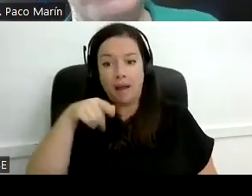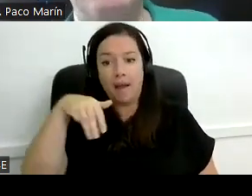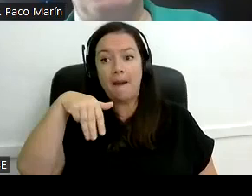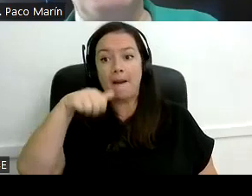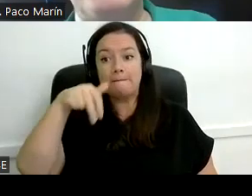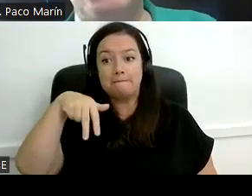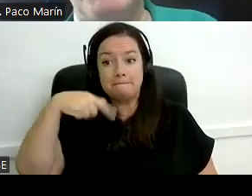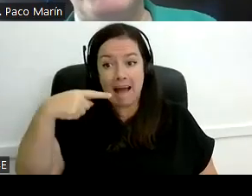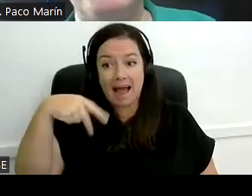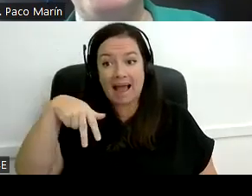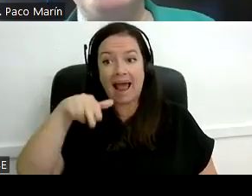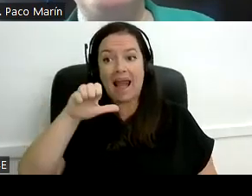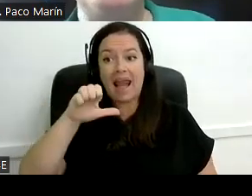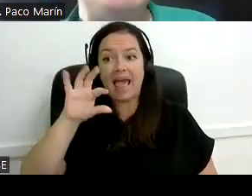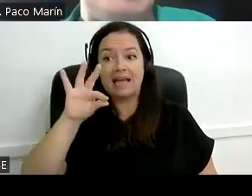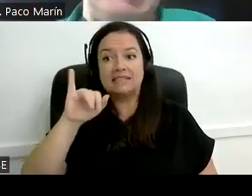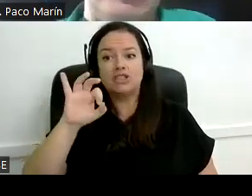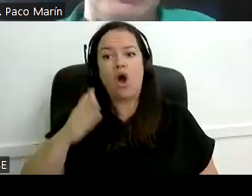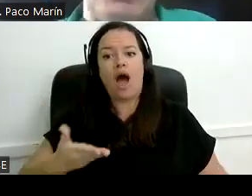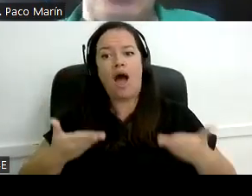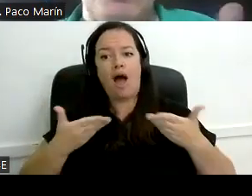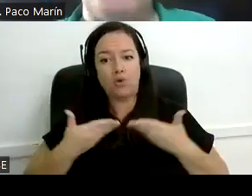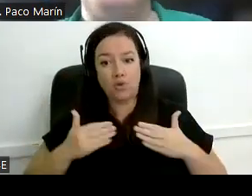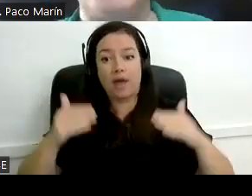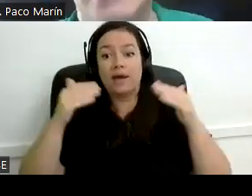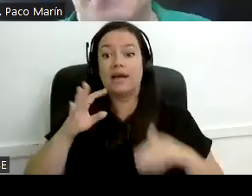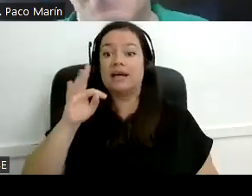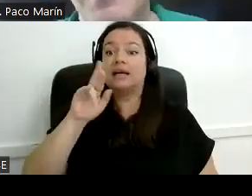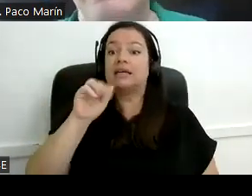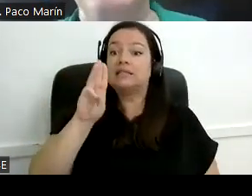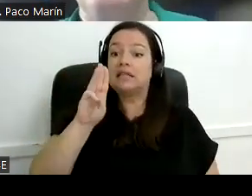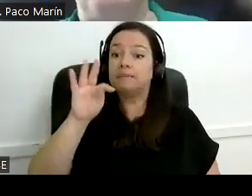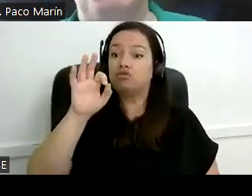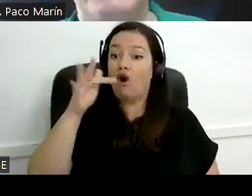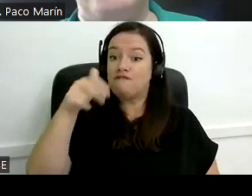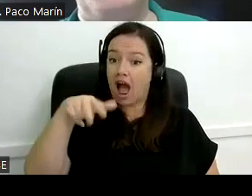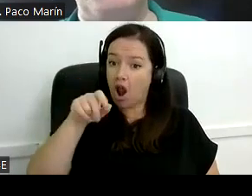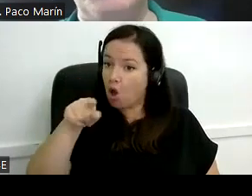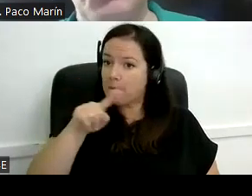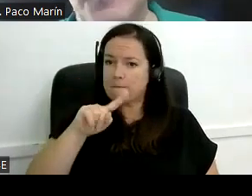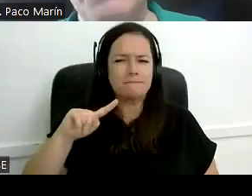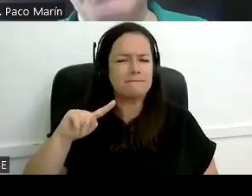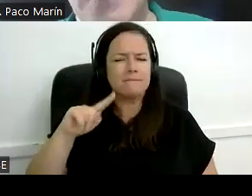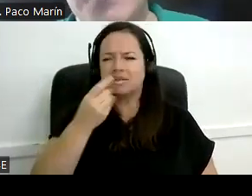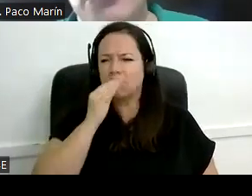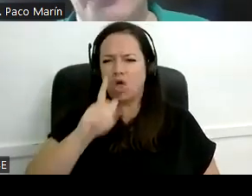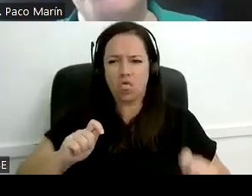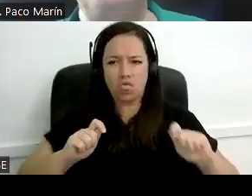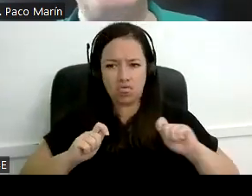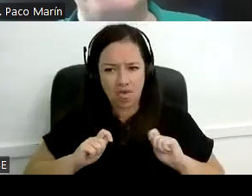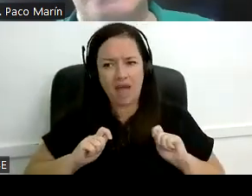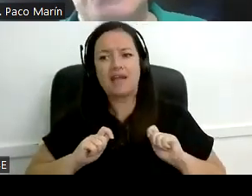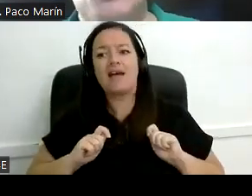un relajante muscular que nos va a ayudar en ese sentido. El triptófano, como hemos dicho, sería la base sobre la que se produce posteriormente tanto